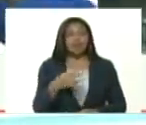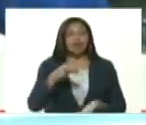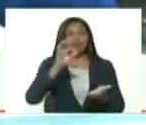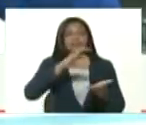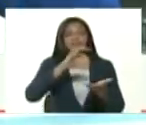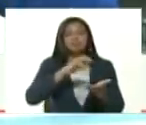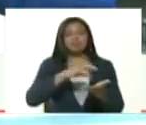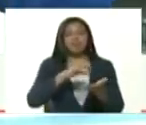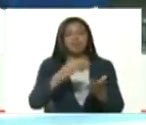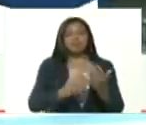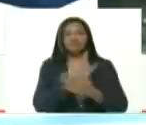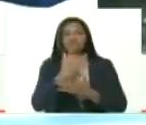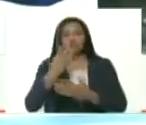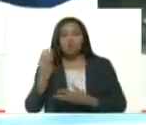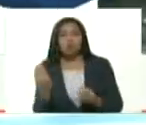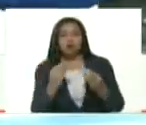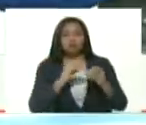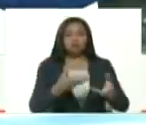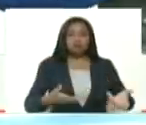malojillo,